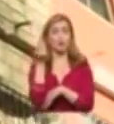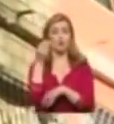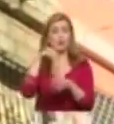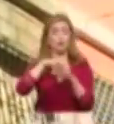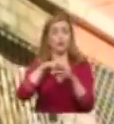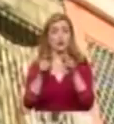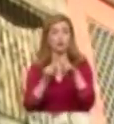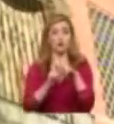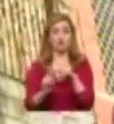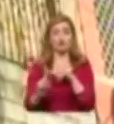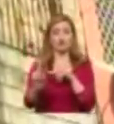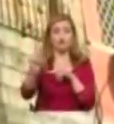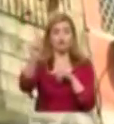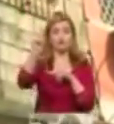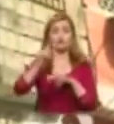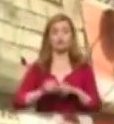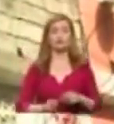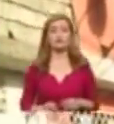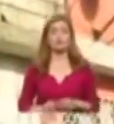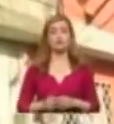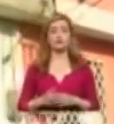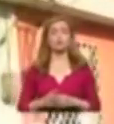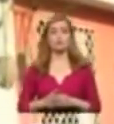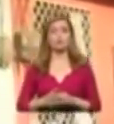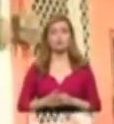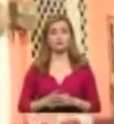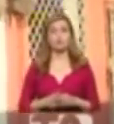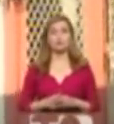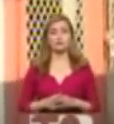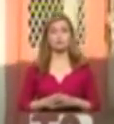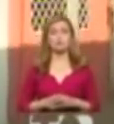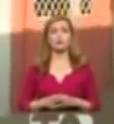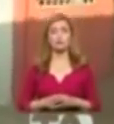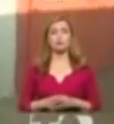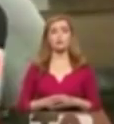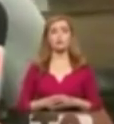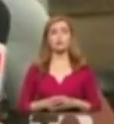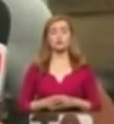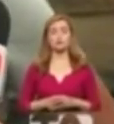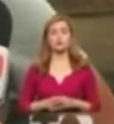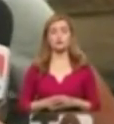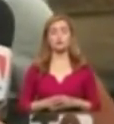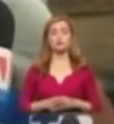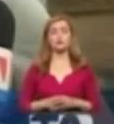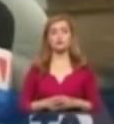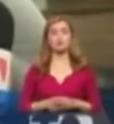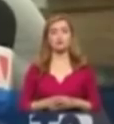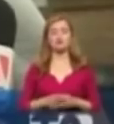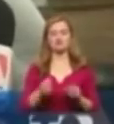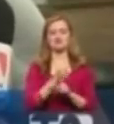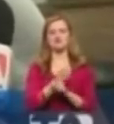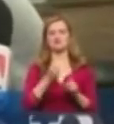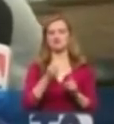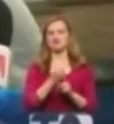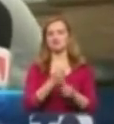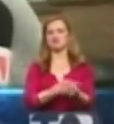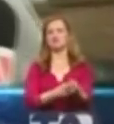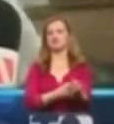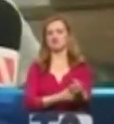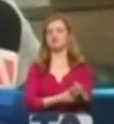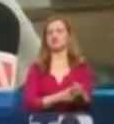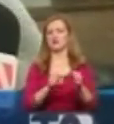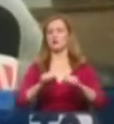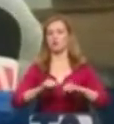internos escaparon de la supuesta clínica de rehabilitación. Puede haber existido aquí sevicia, es decir, maltratos exagerados e